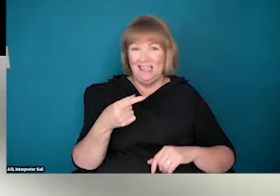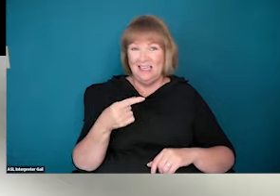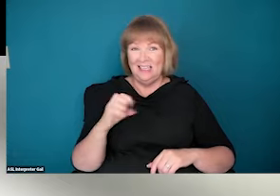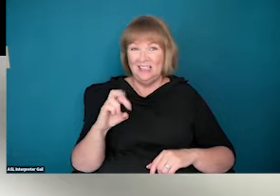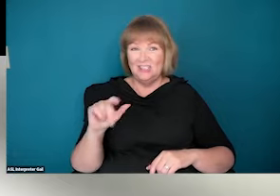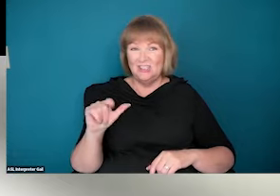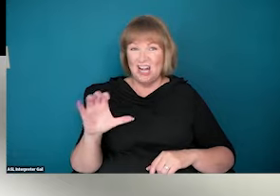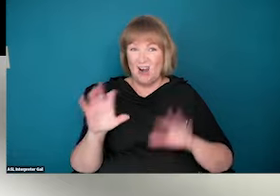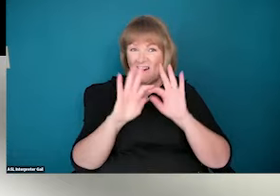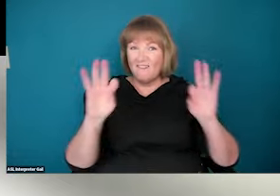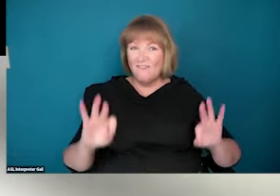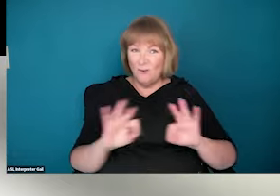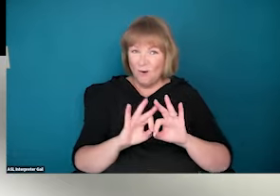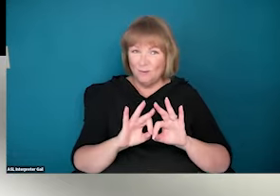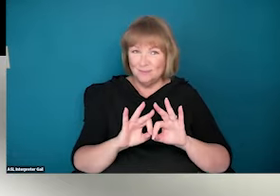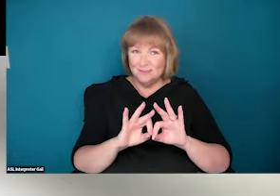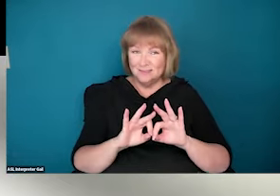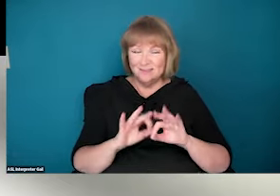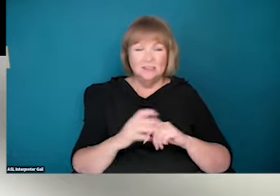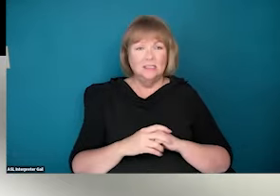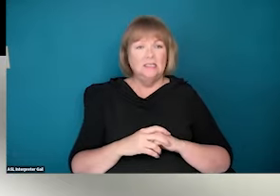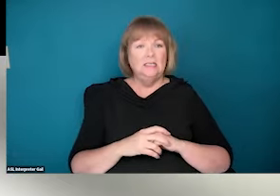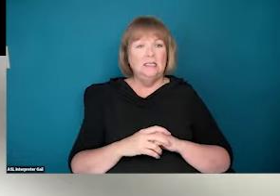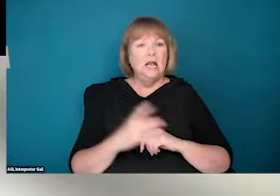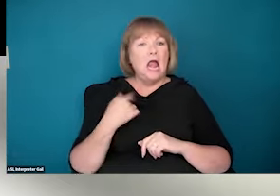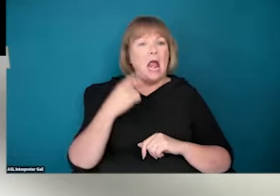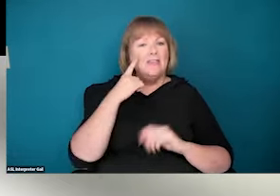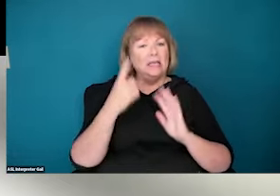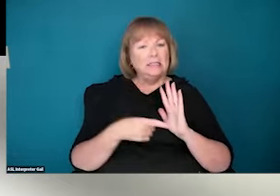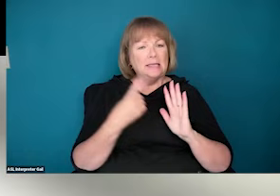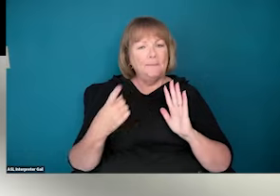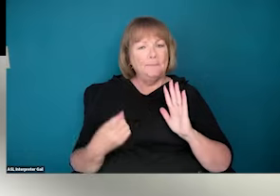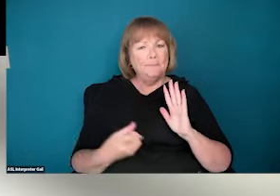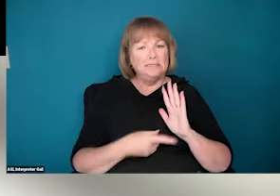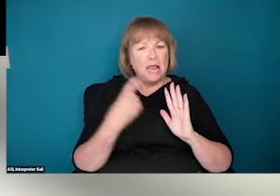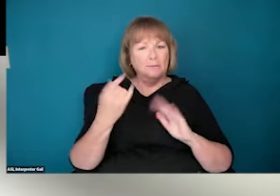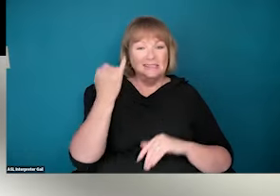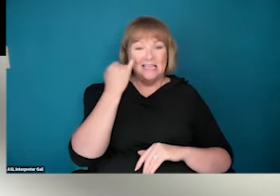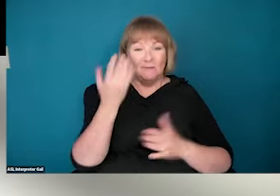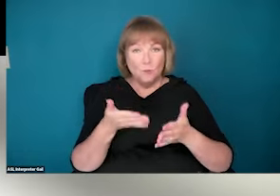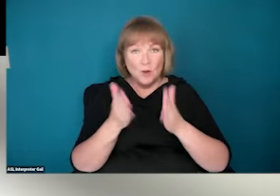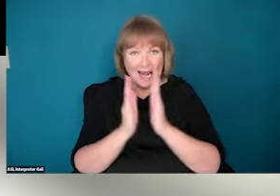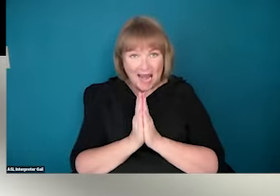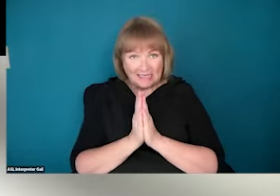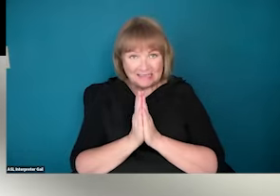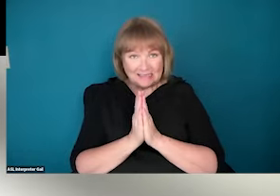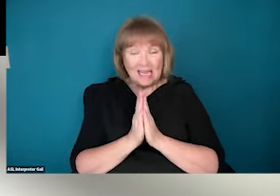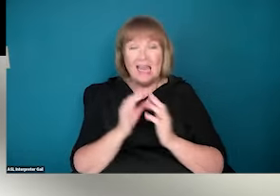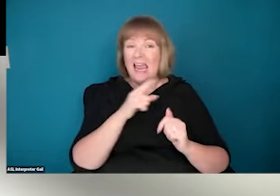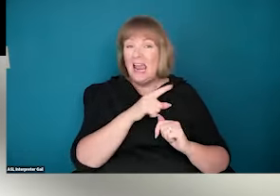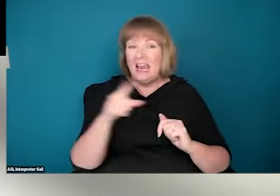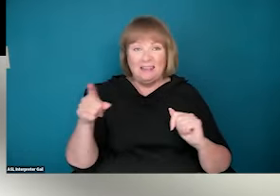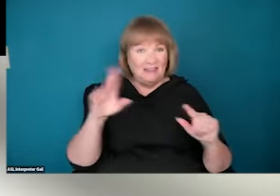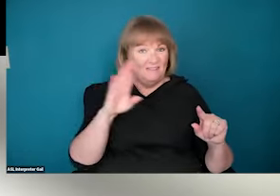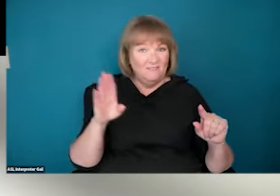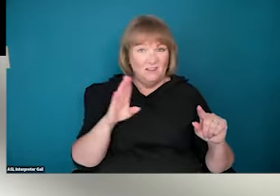Yo no tengo conocimiento de una forma general para instituciones que no tienen su